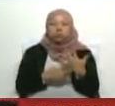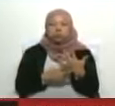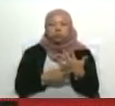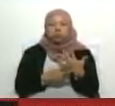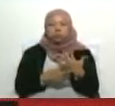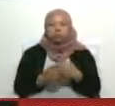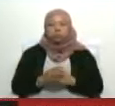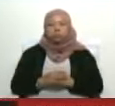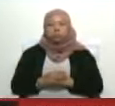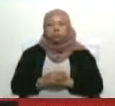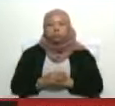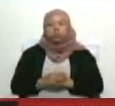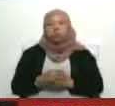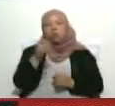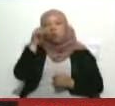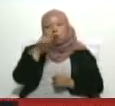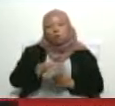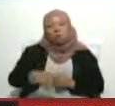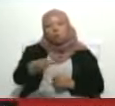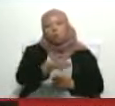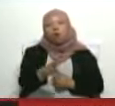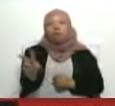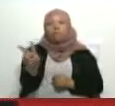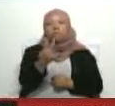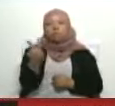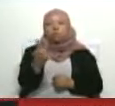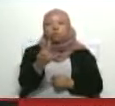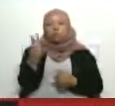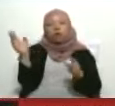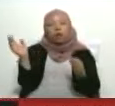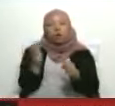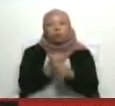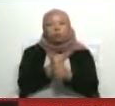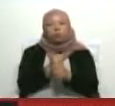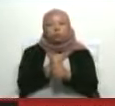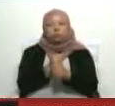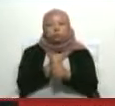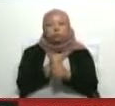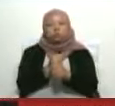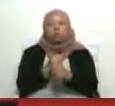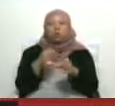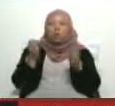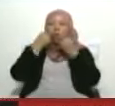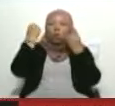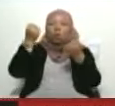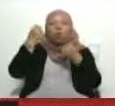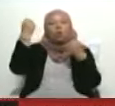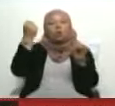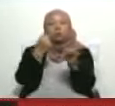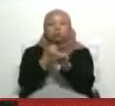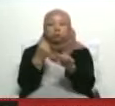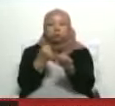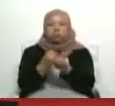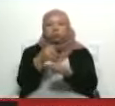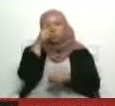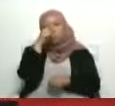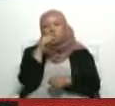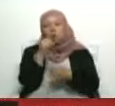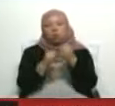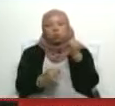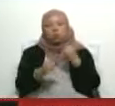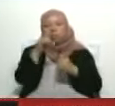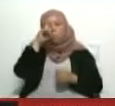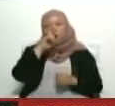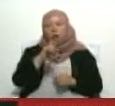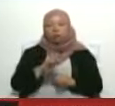de lo que el pueblo venezolano ha logrado y conquistado en una ardua lucha durante estos últimos